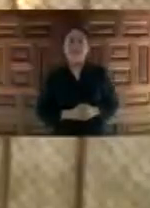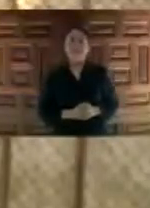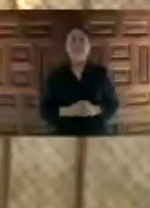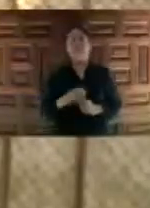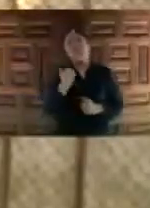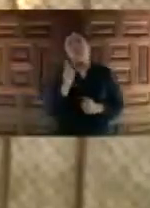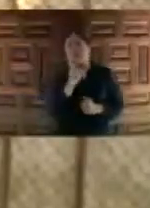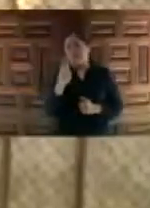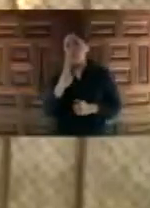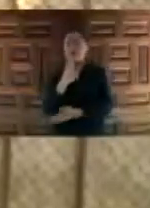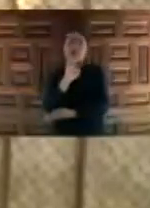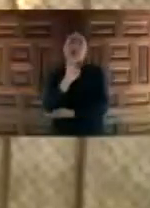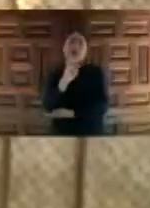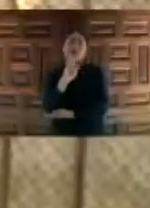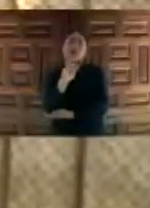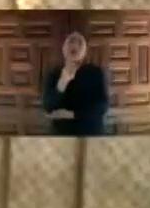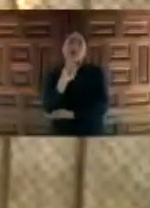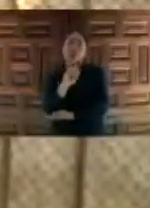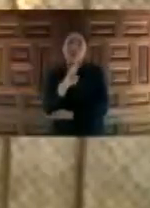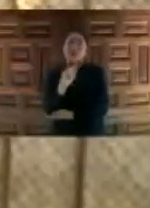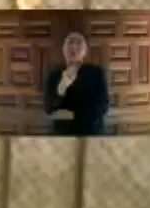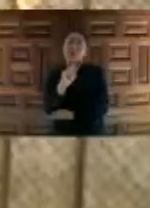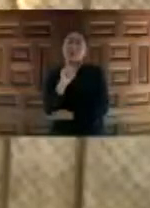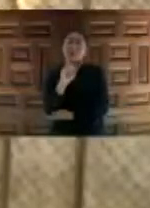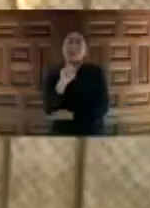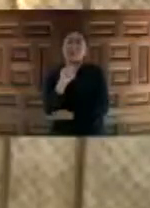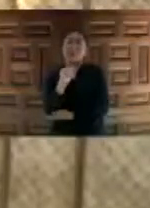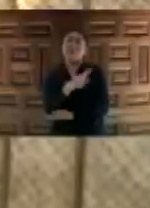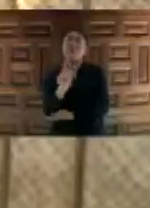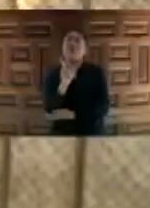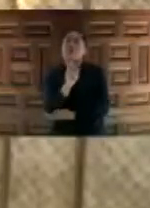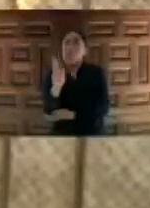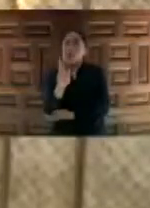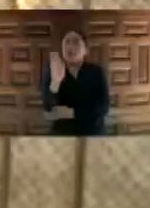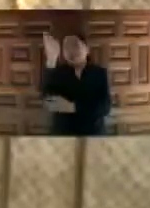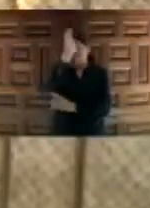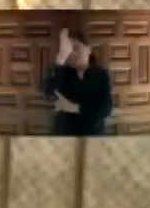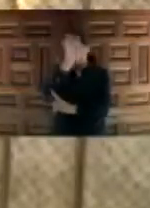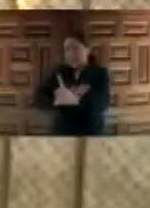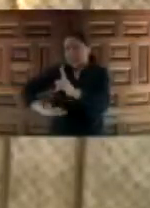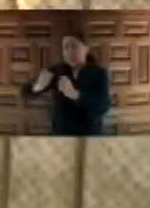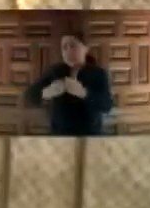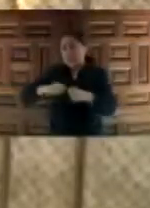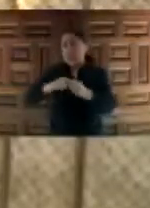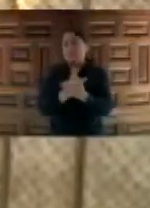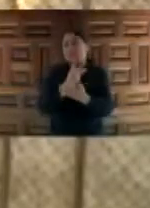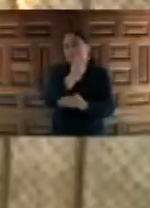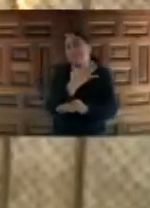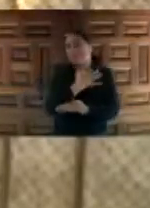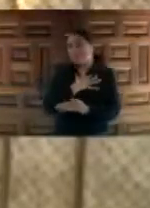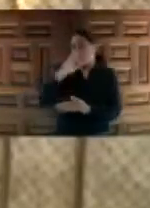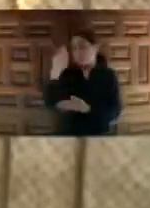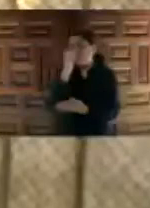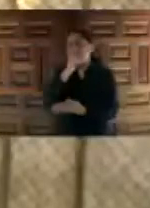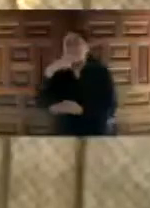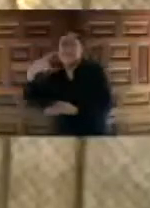El doctor Eduardo Bautista Martínez es doctor en Ciencias Sociales con medalla al mérito universitario